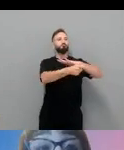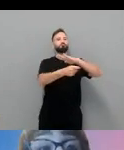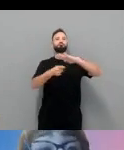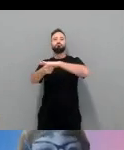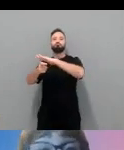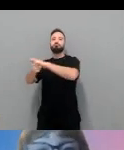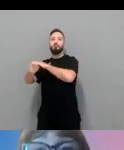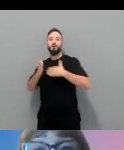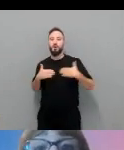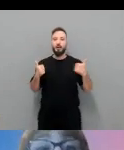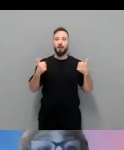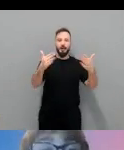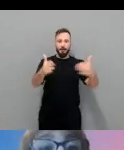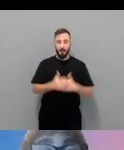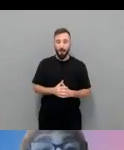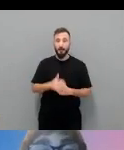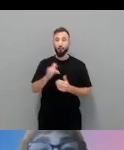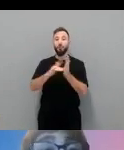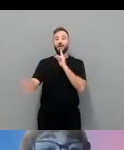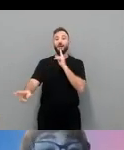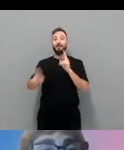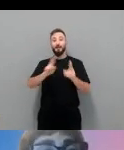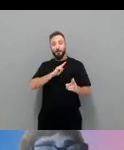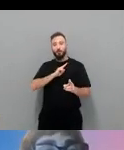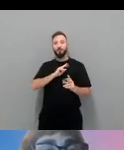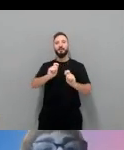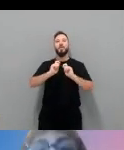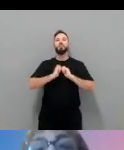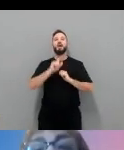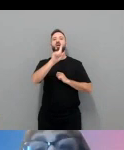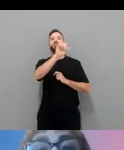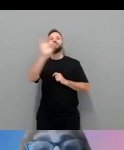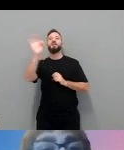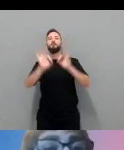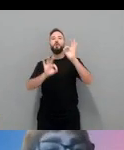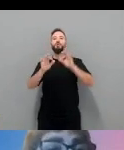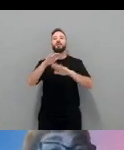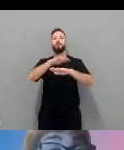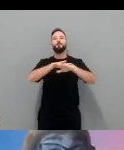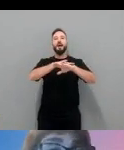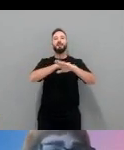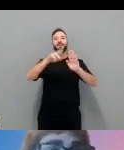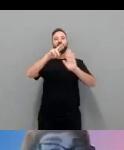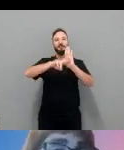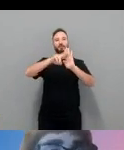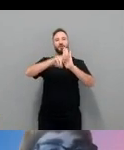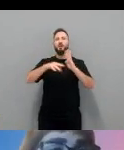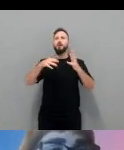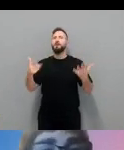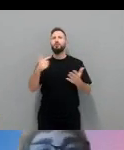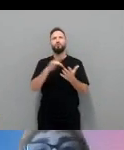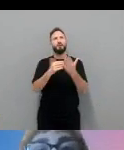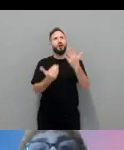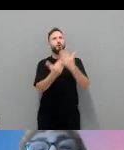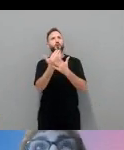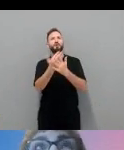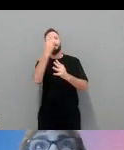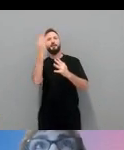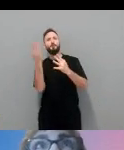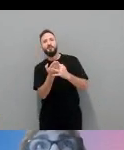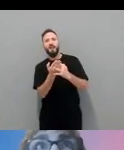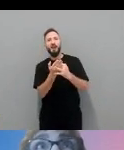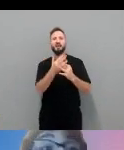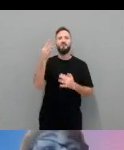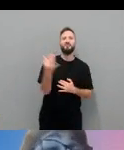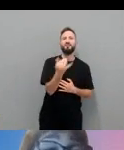perdón. Y lo que se recibe es el 100% de la base reguladora. ¿Y entonces qué pasa con las jornadas parciales, los fijos discontinuos?